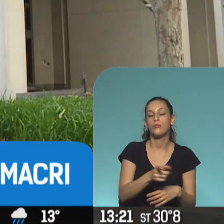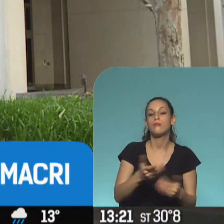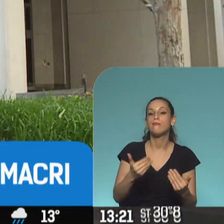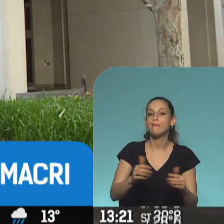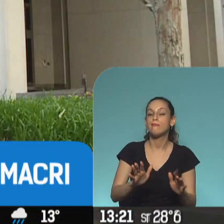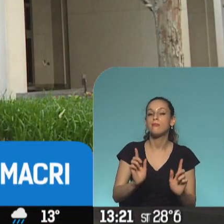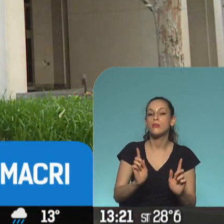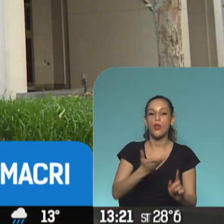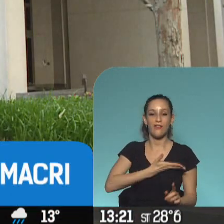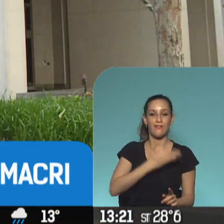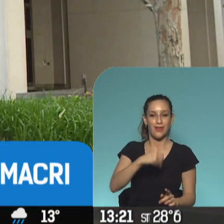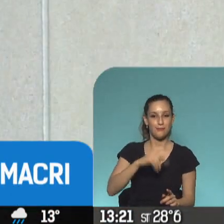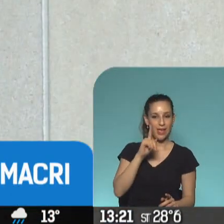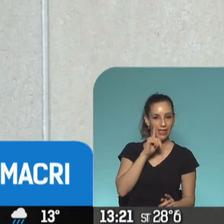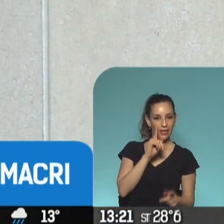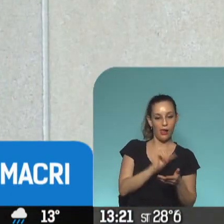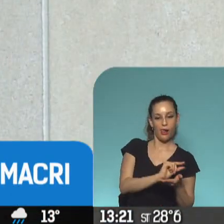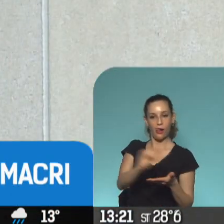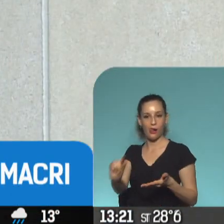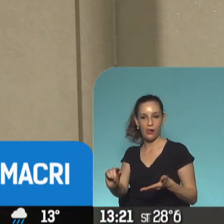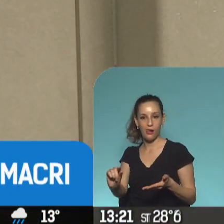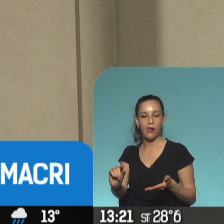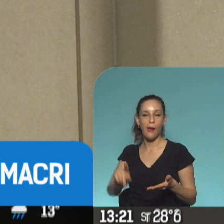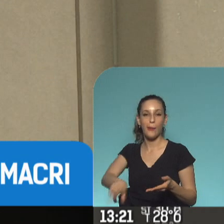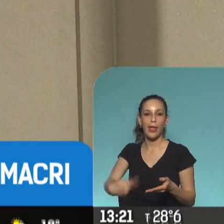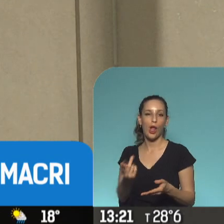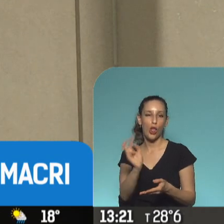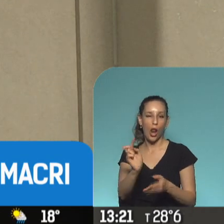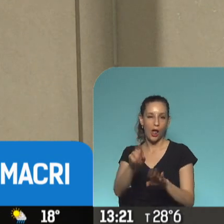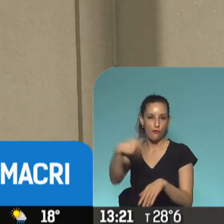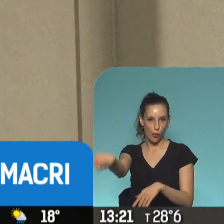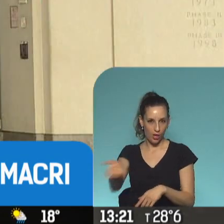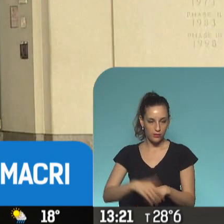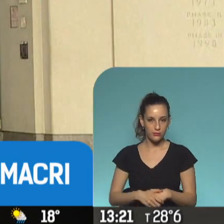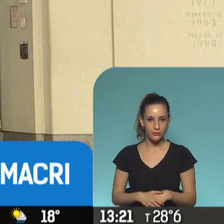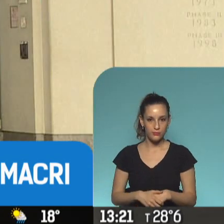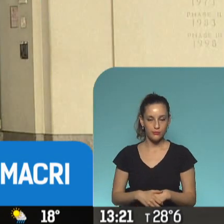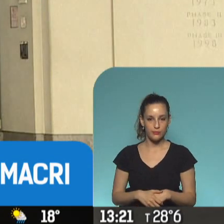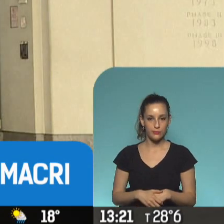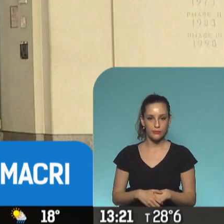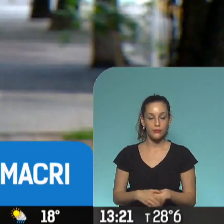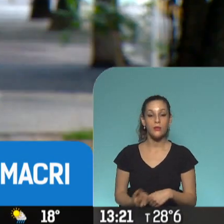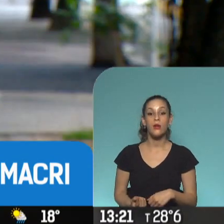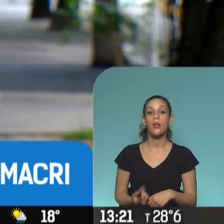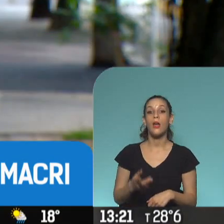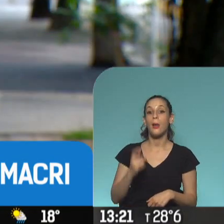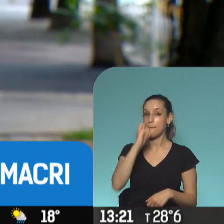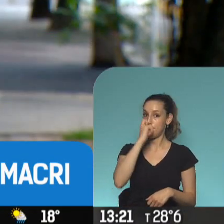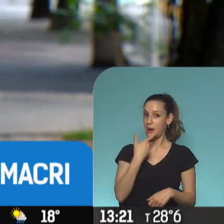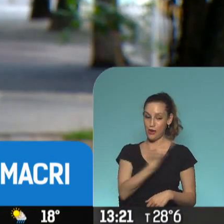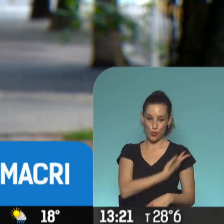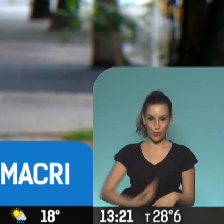crédito otorgado por el Fondo Monetario favoreció la fuga de capitales. Durante la primera etapa del gobierno de Macri, entre